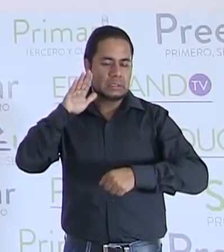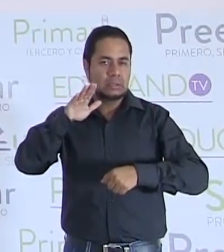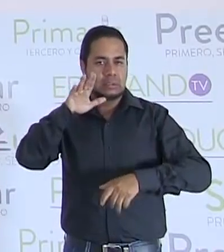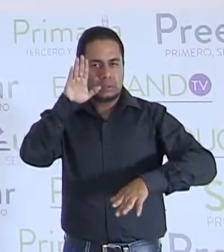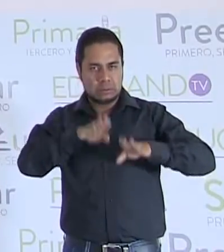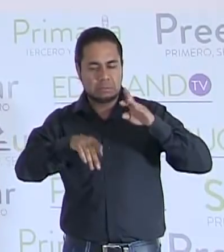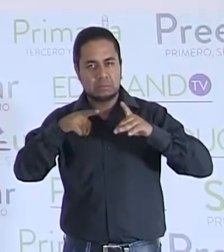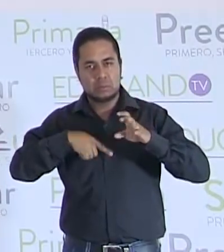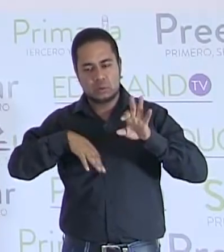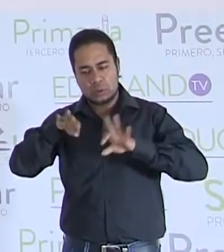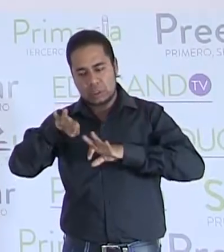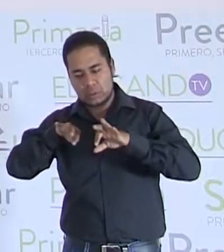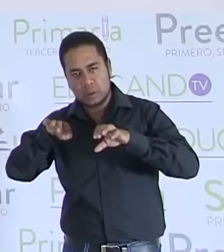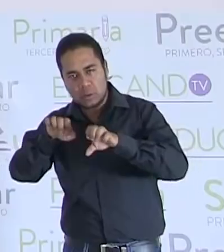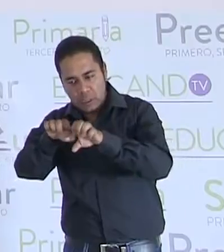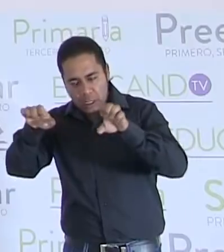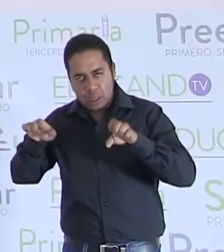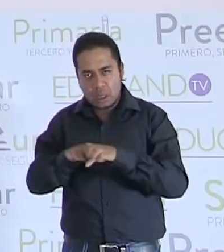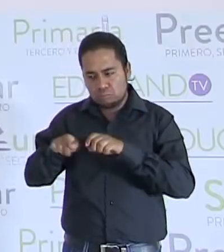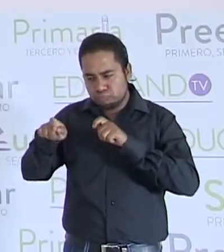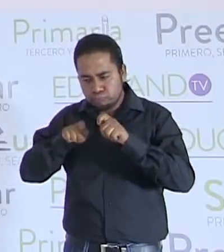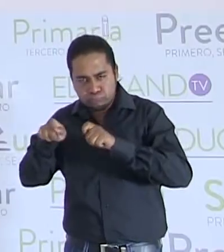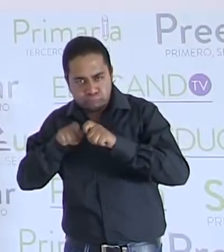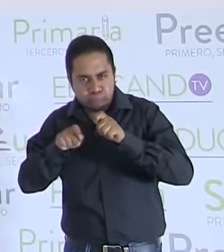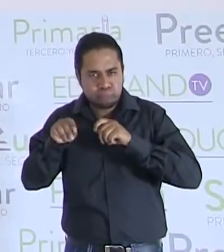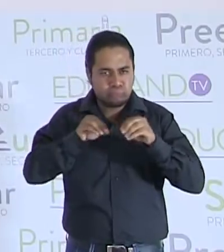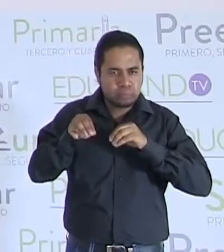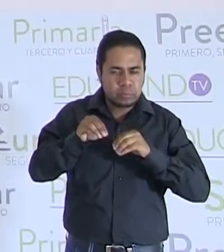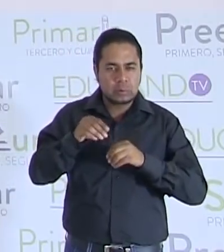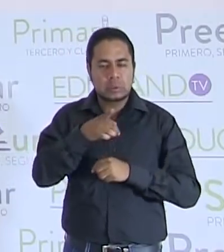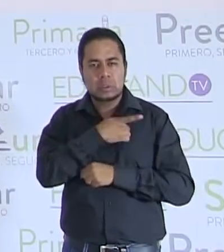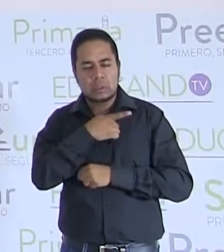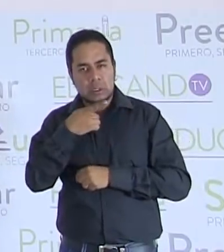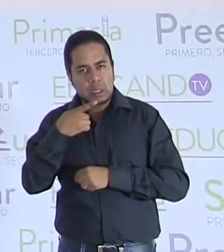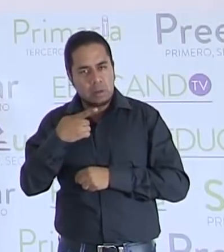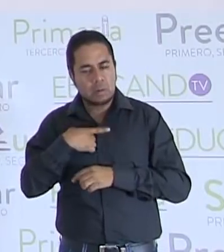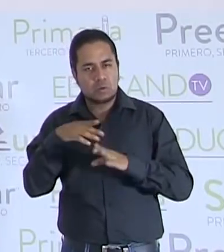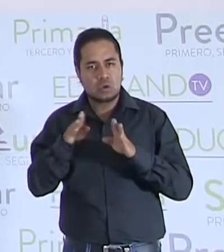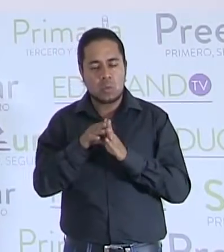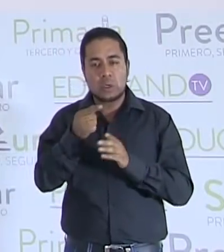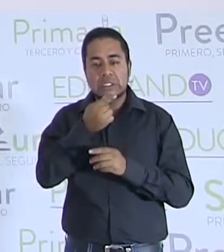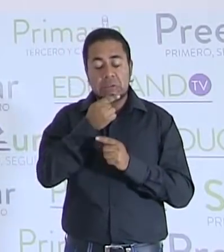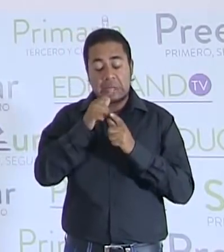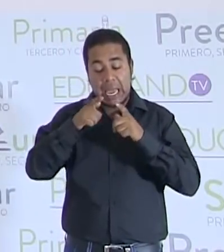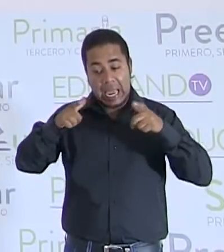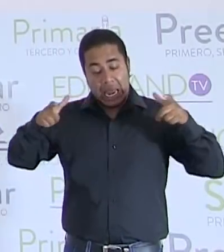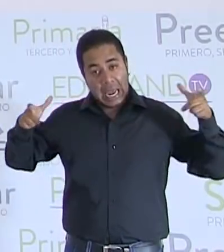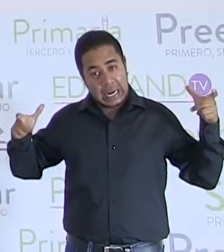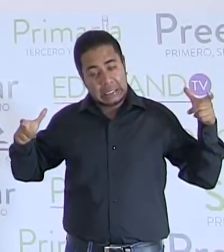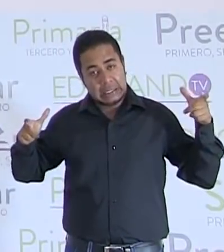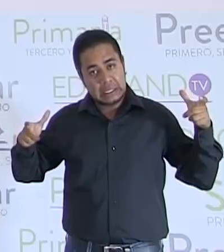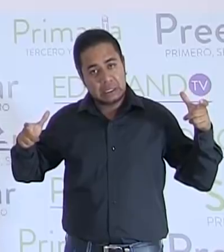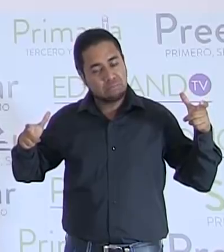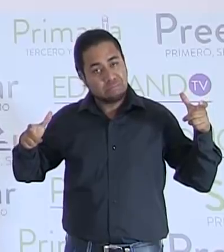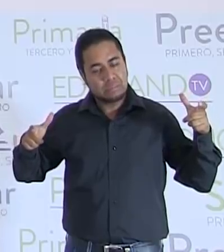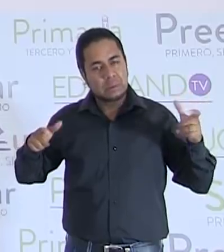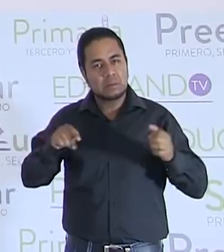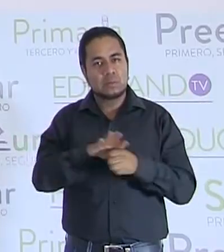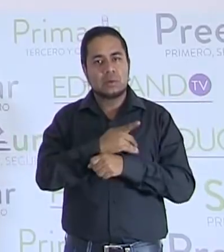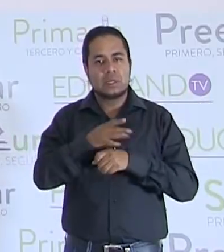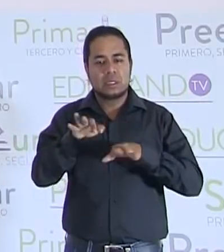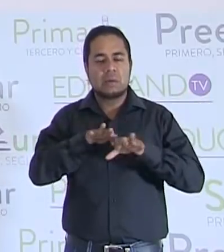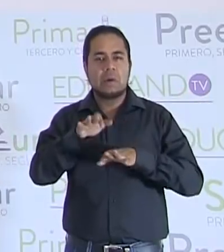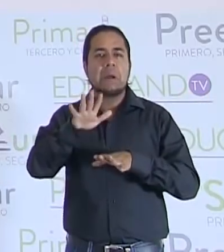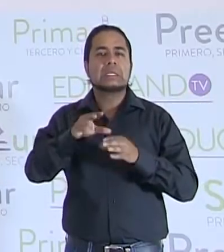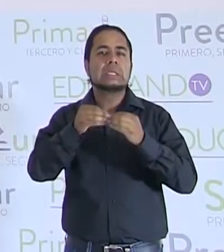cuando trabajamos en equipo, es muy importante que seamos a veces no tantos niños, porque entonces el trabajo se va a